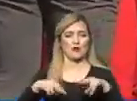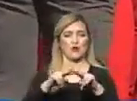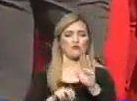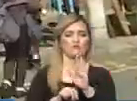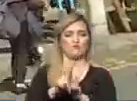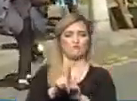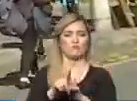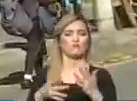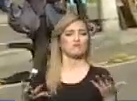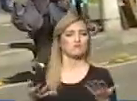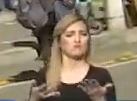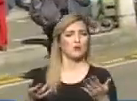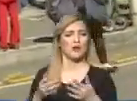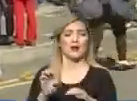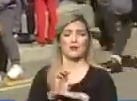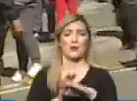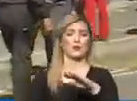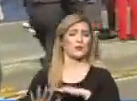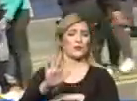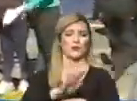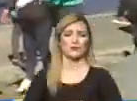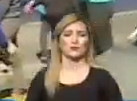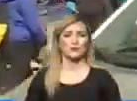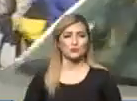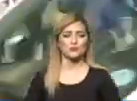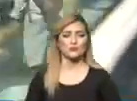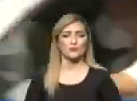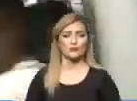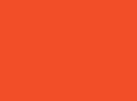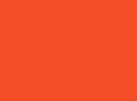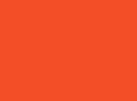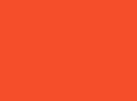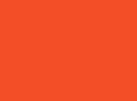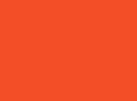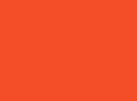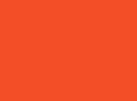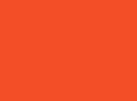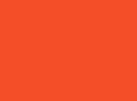eléctrico se han registrado a escala nacional. Helen Quiñones, 24 horas.